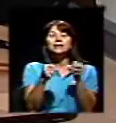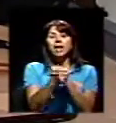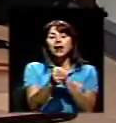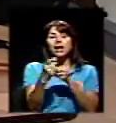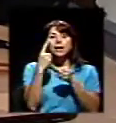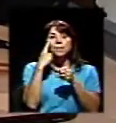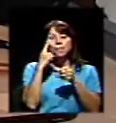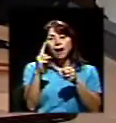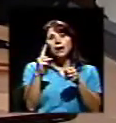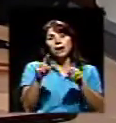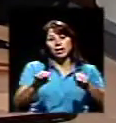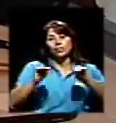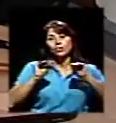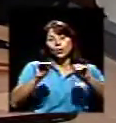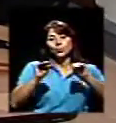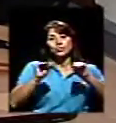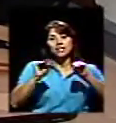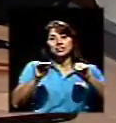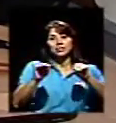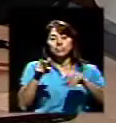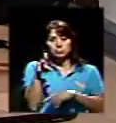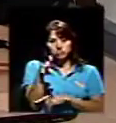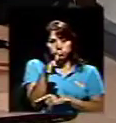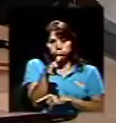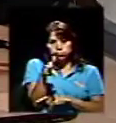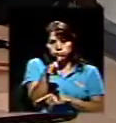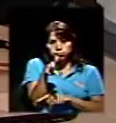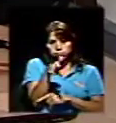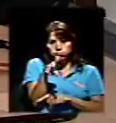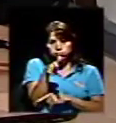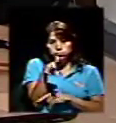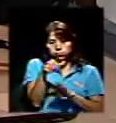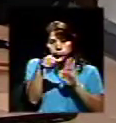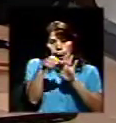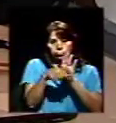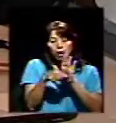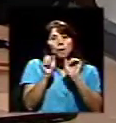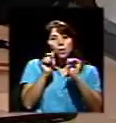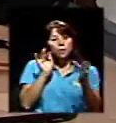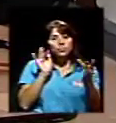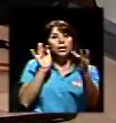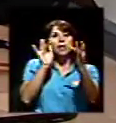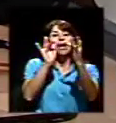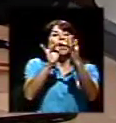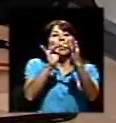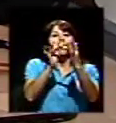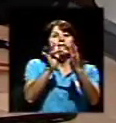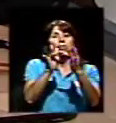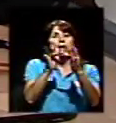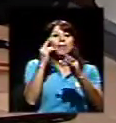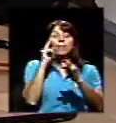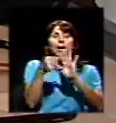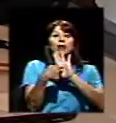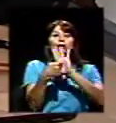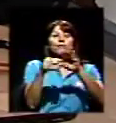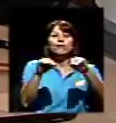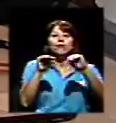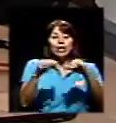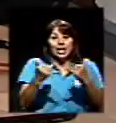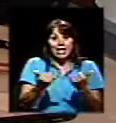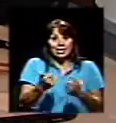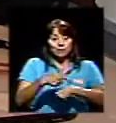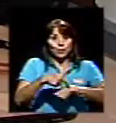se graba los procedimientos y podemos conectarnos en otro lado para esto. Estamos en este momento construyendo la clínica de